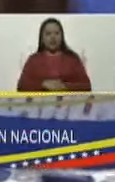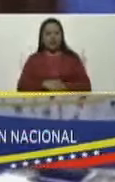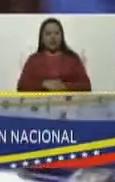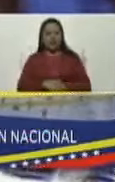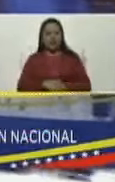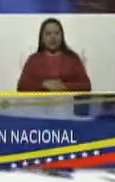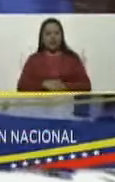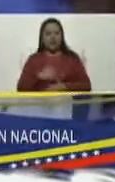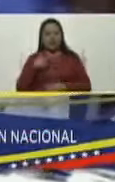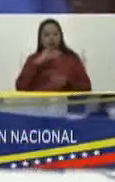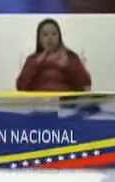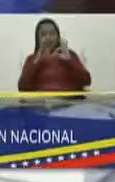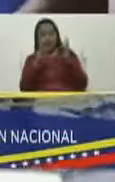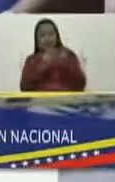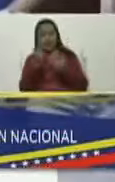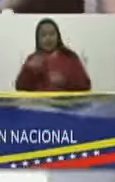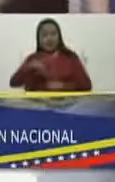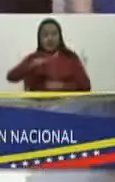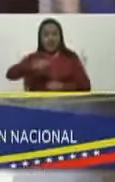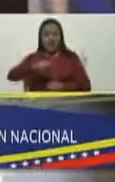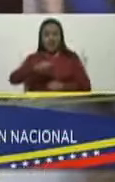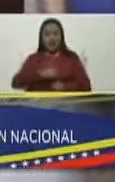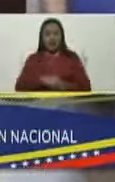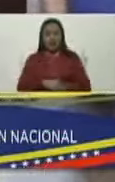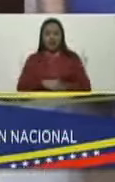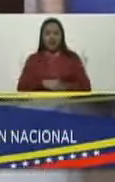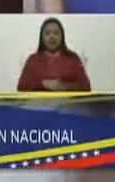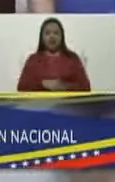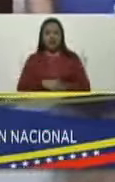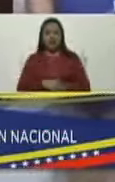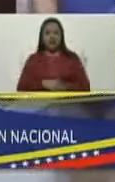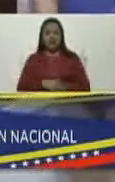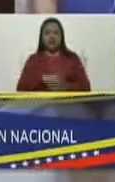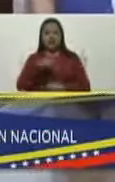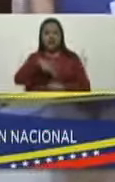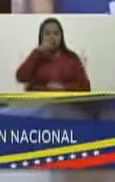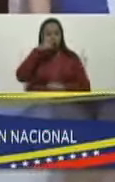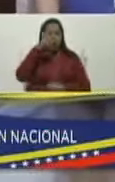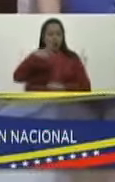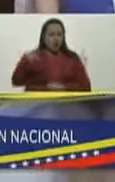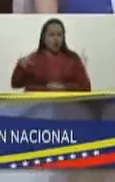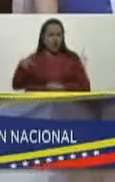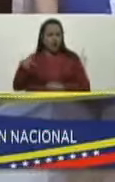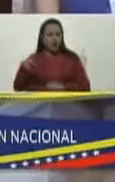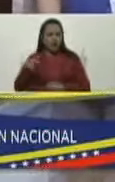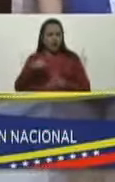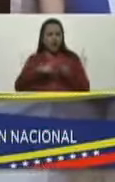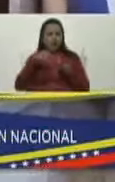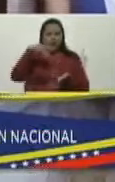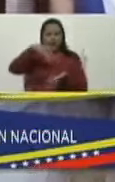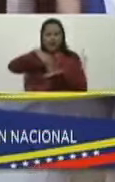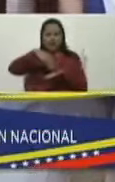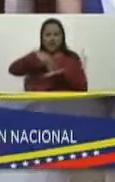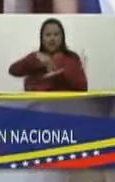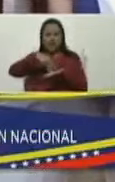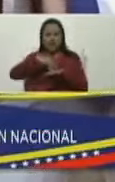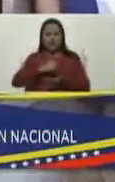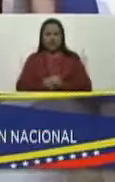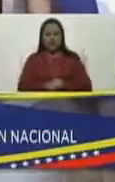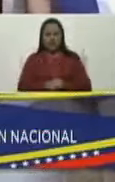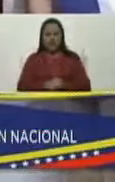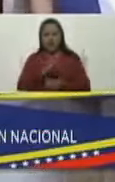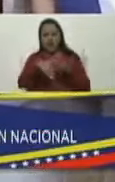Sí, tengo familia también en Charallave. Tengo en los pueblitos de Miranda hacia